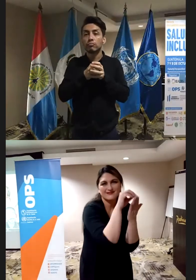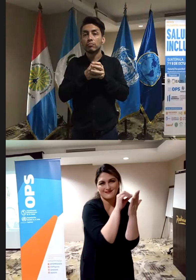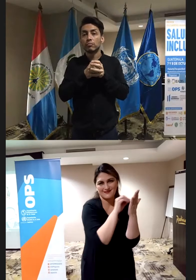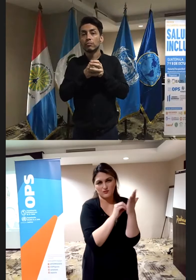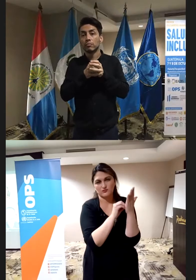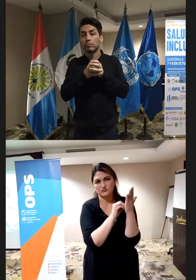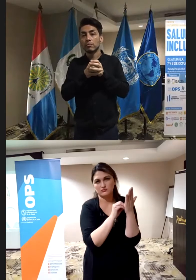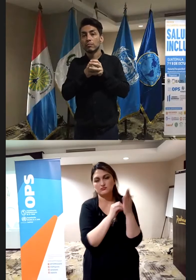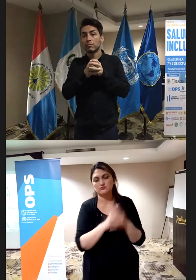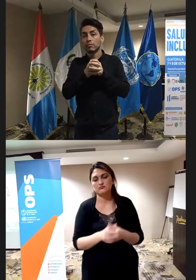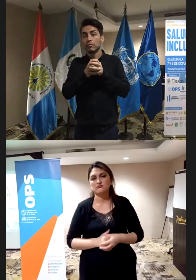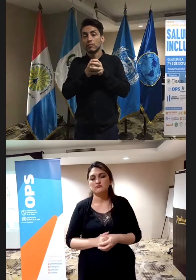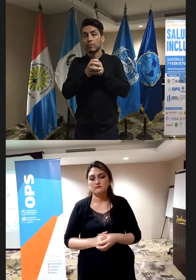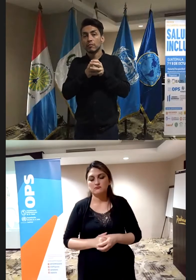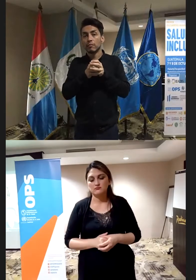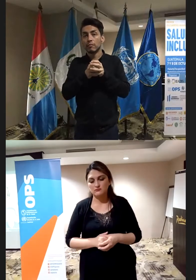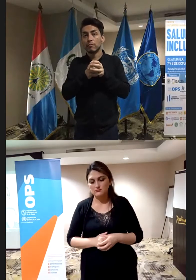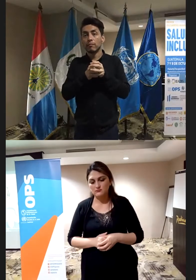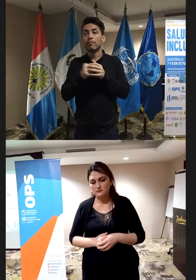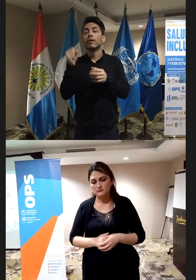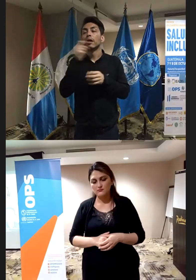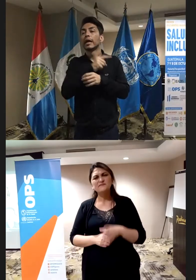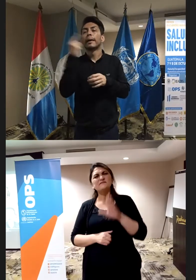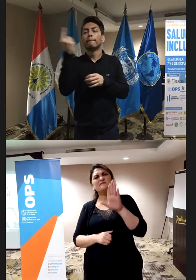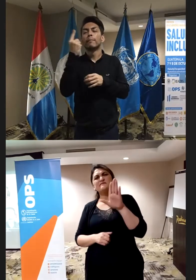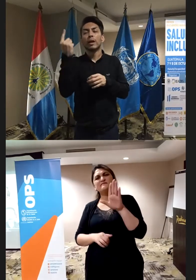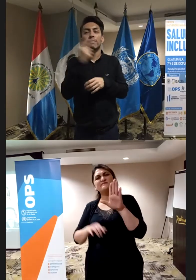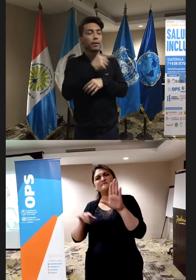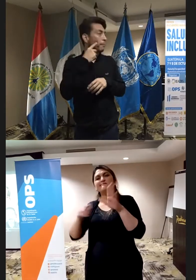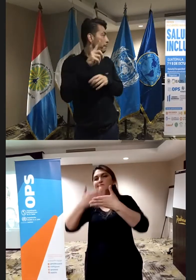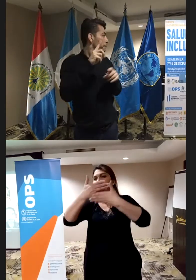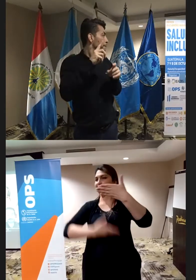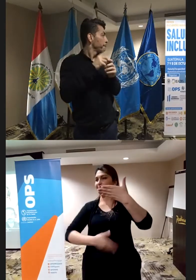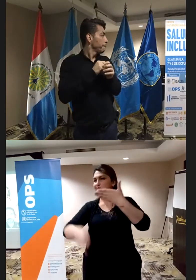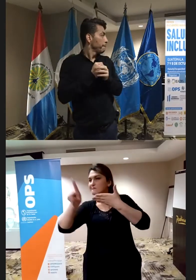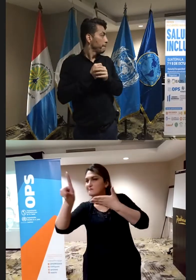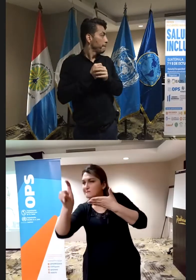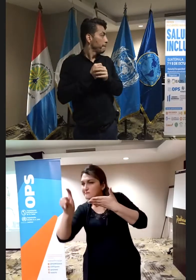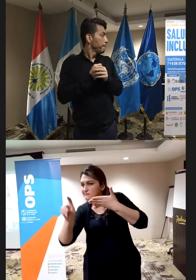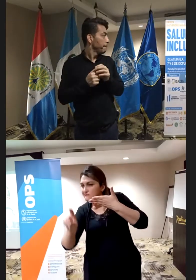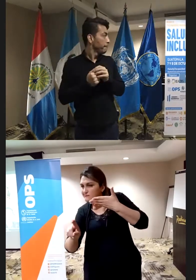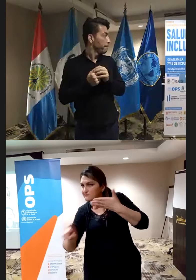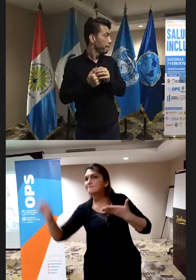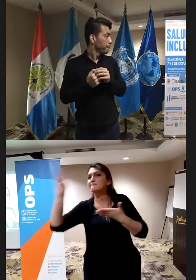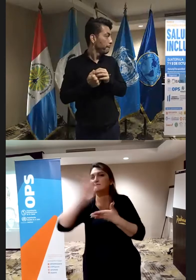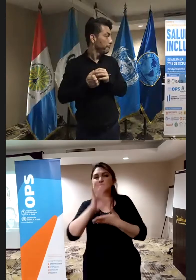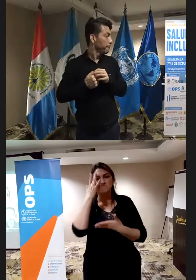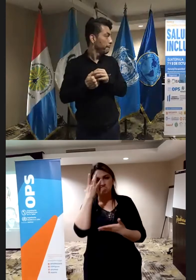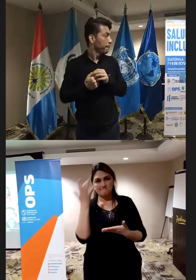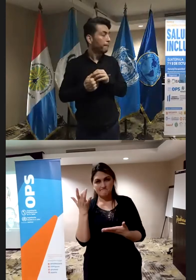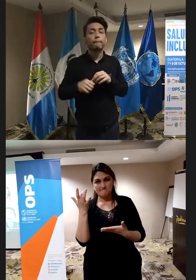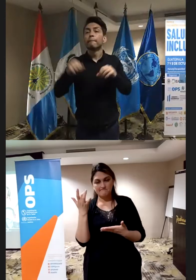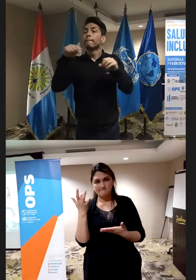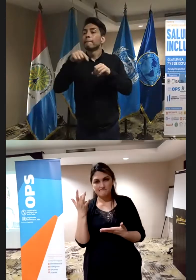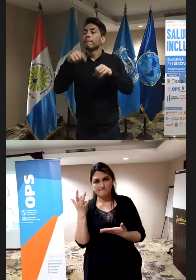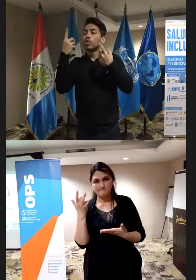¿Por qué son importantes ahora estas preguntas en la respuesta humanitaria, en la